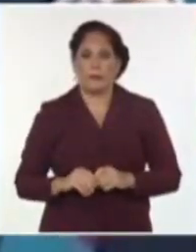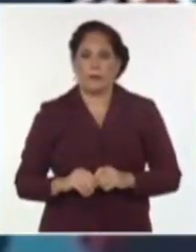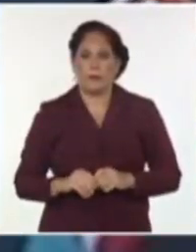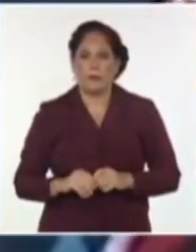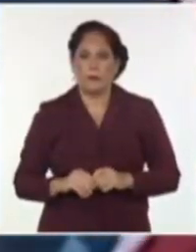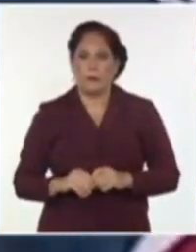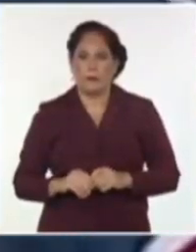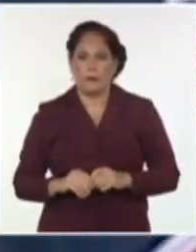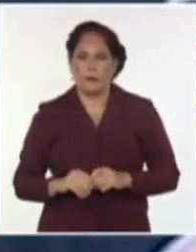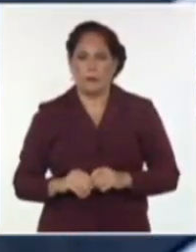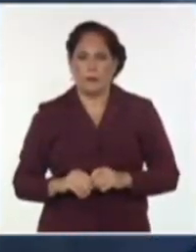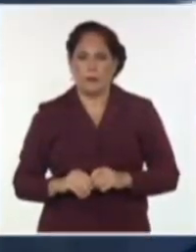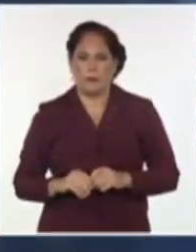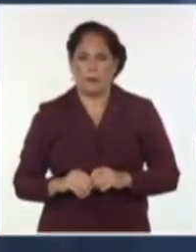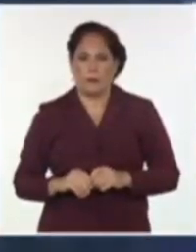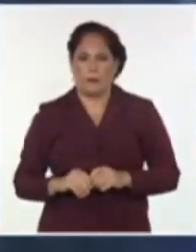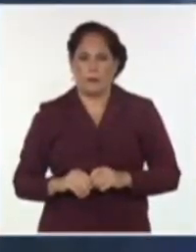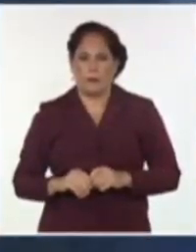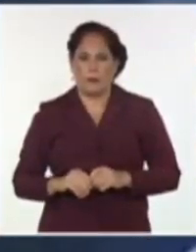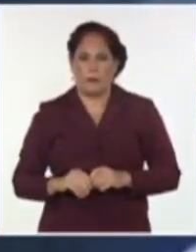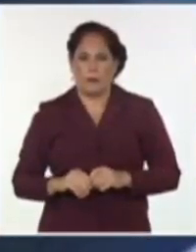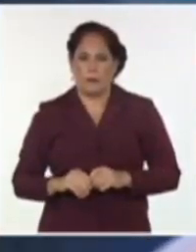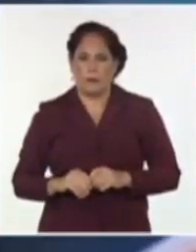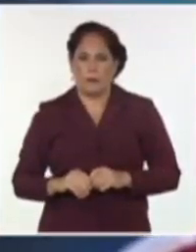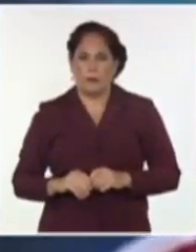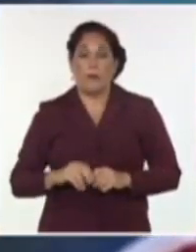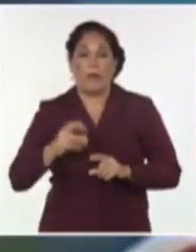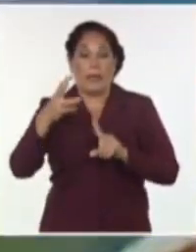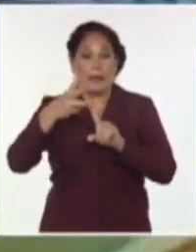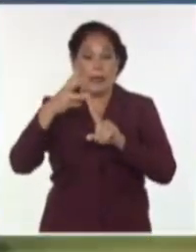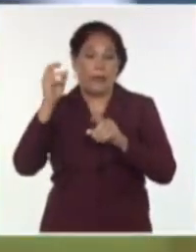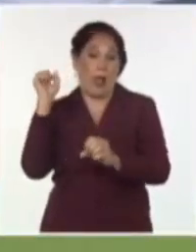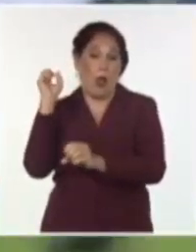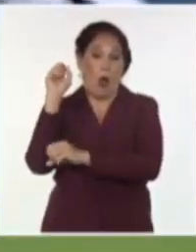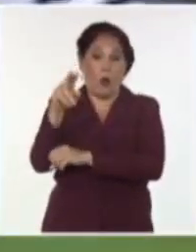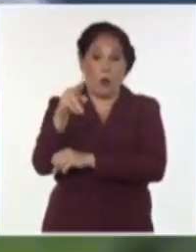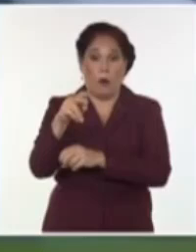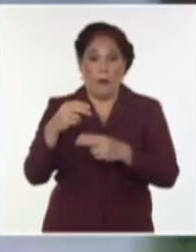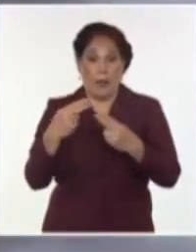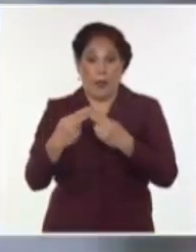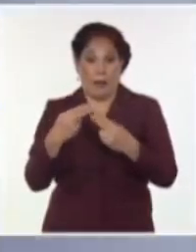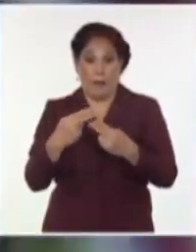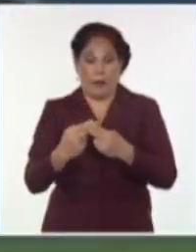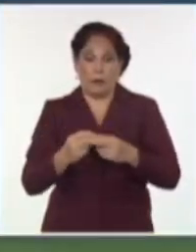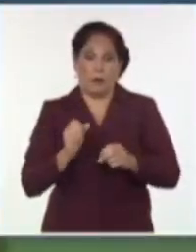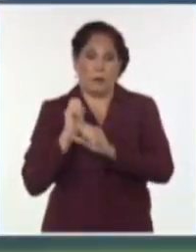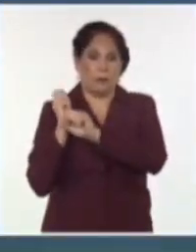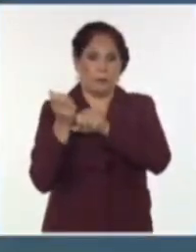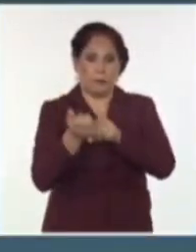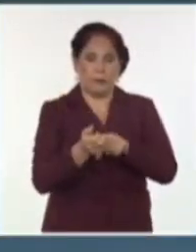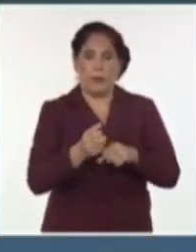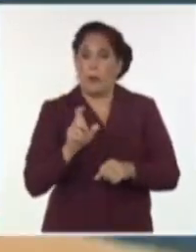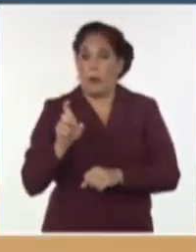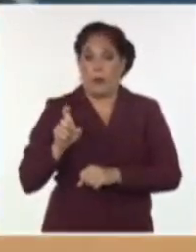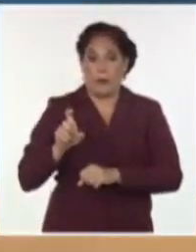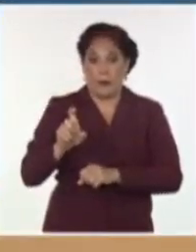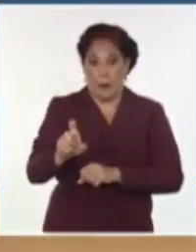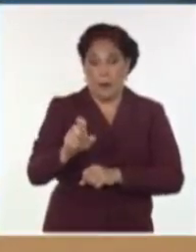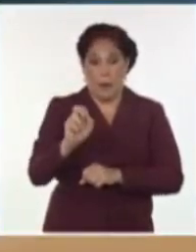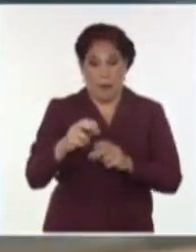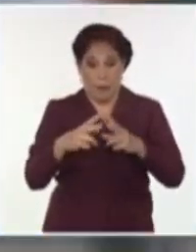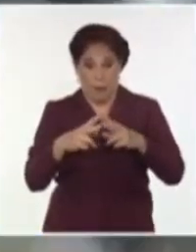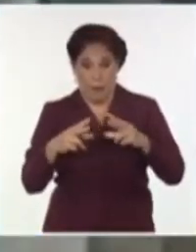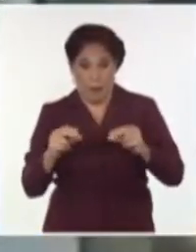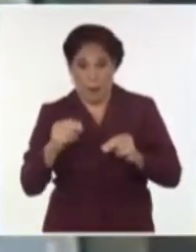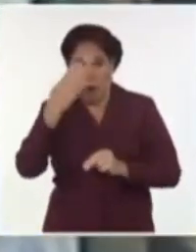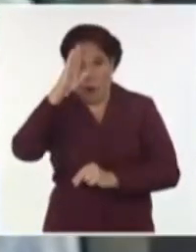Para Omar Linares, su tercer jonrón de juego. En la final contra los nipones,